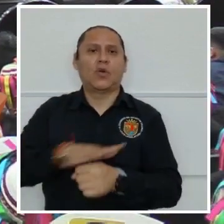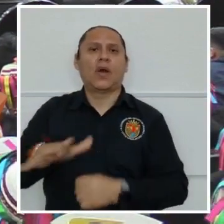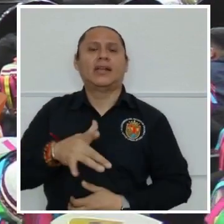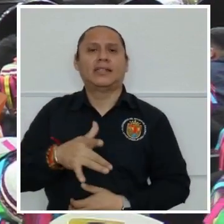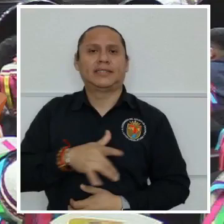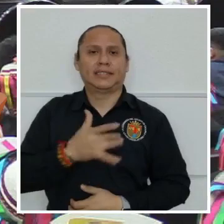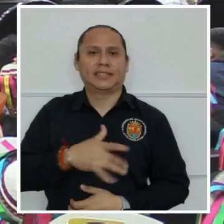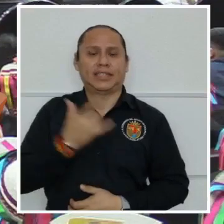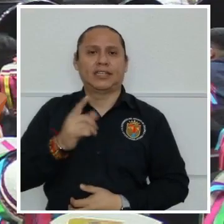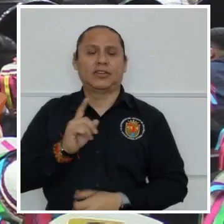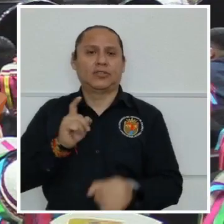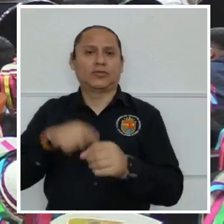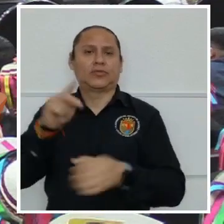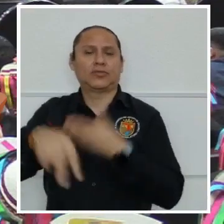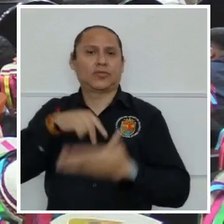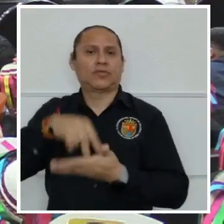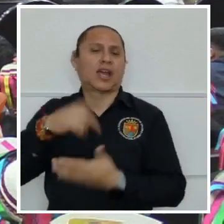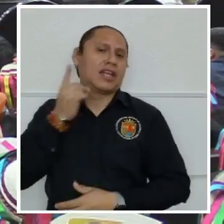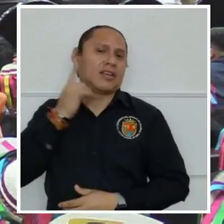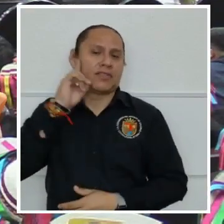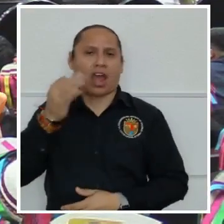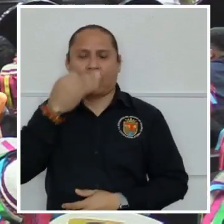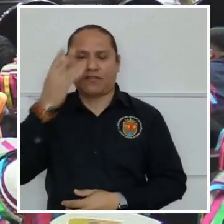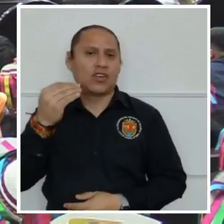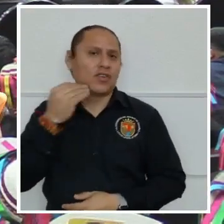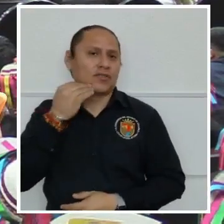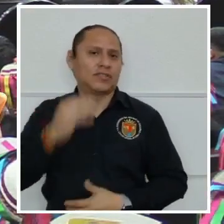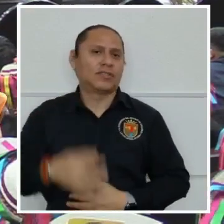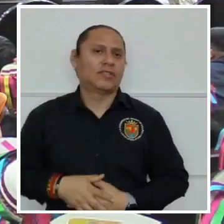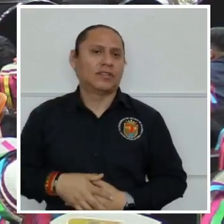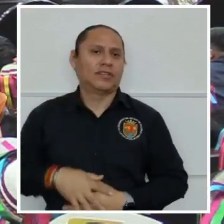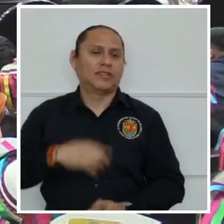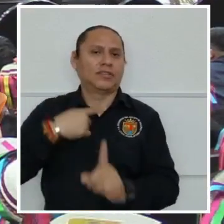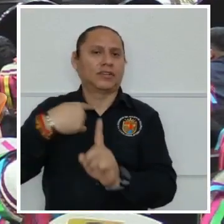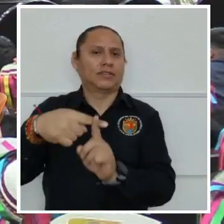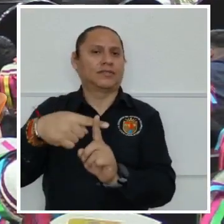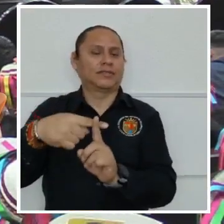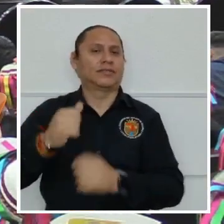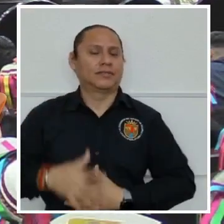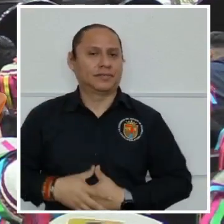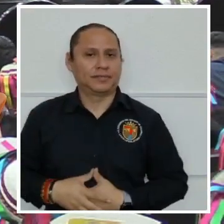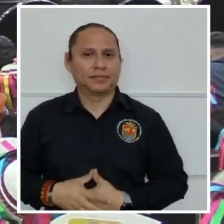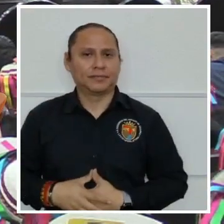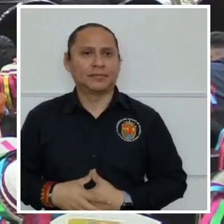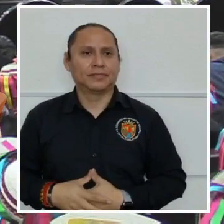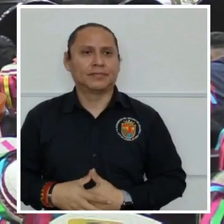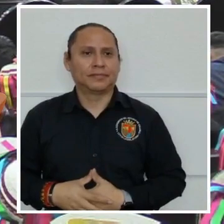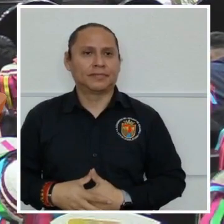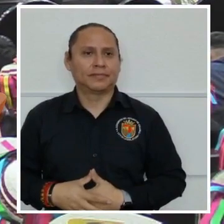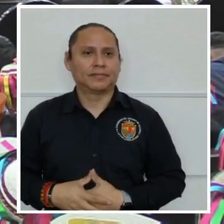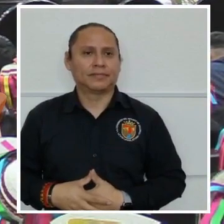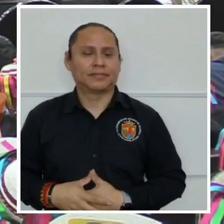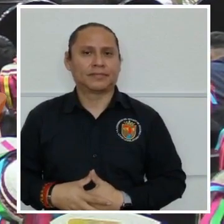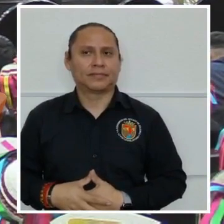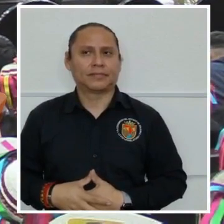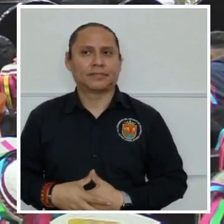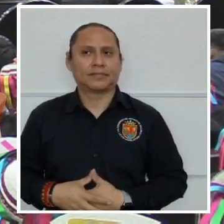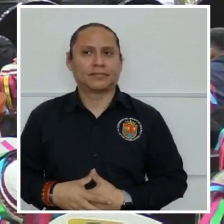su participación, diputada Flor de María Esponda Torres? A favor, presidenta.